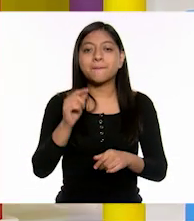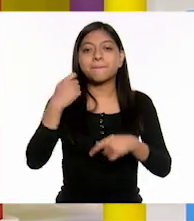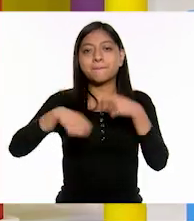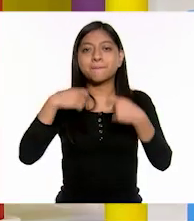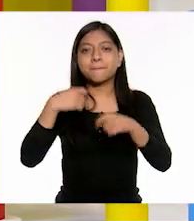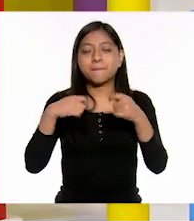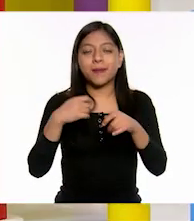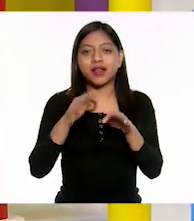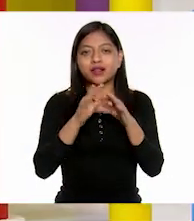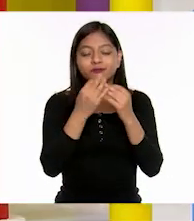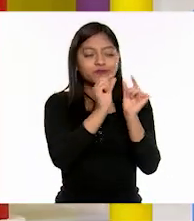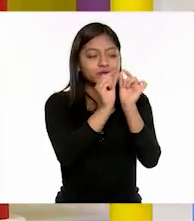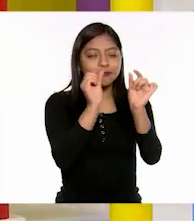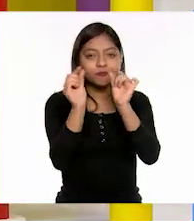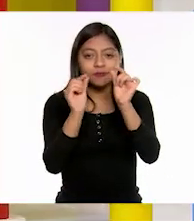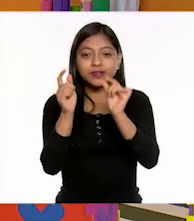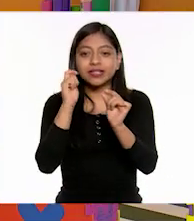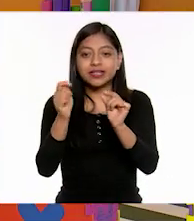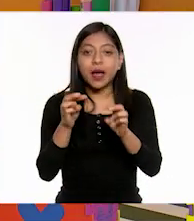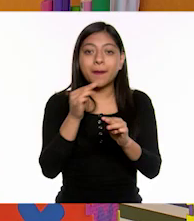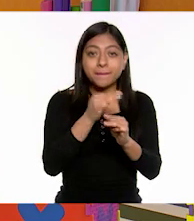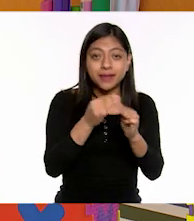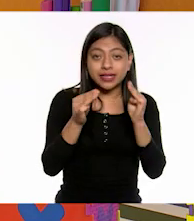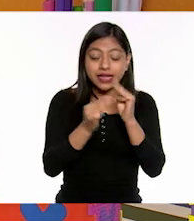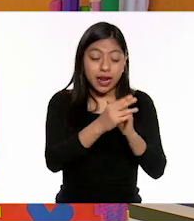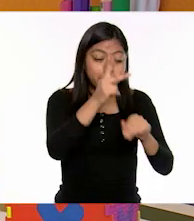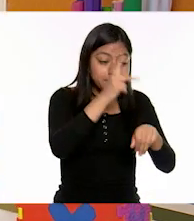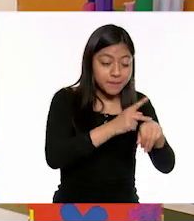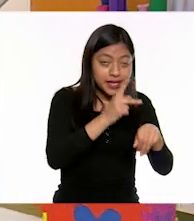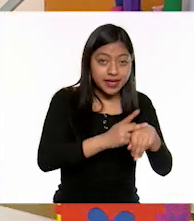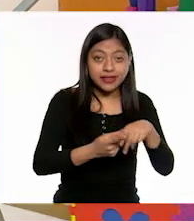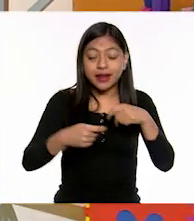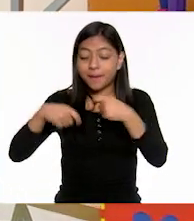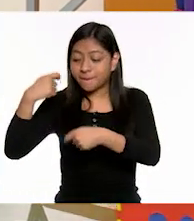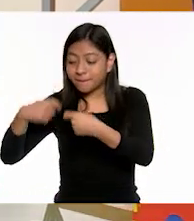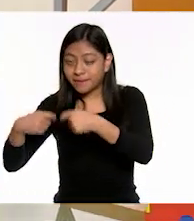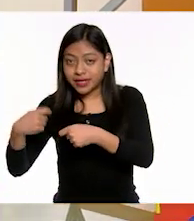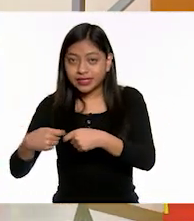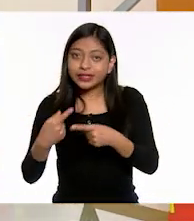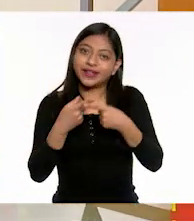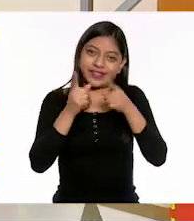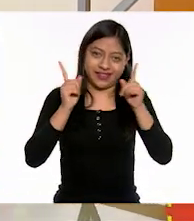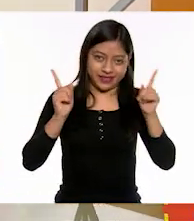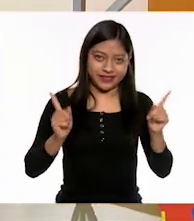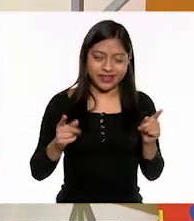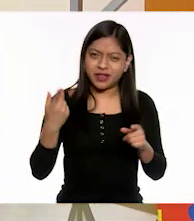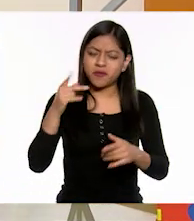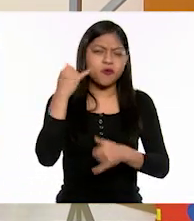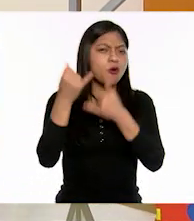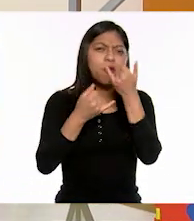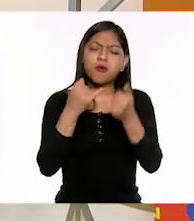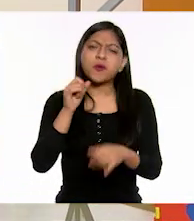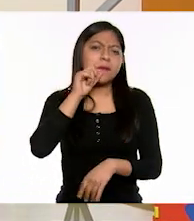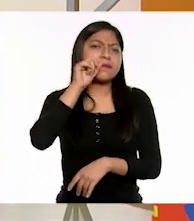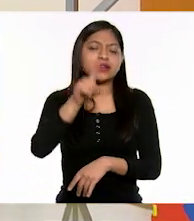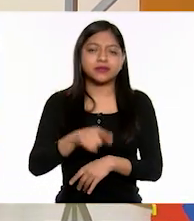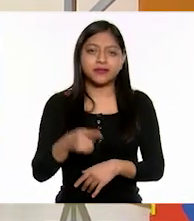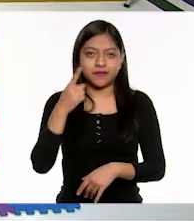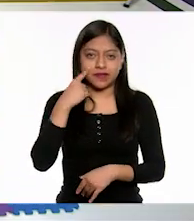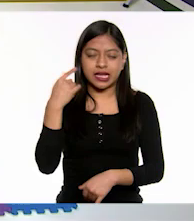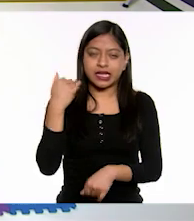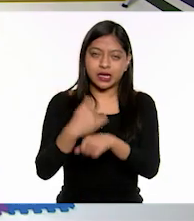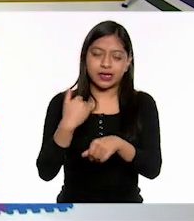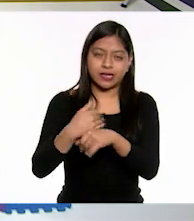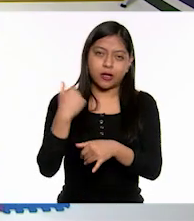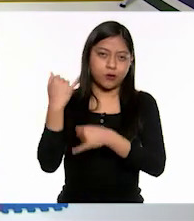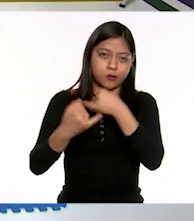podemos como su diseño y sus materiales pues cambian verdadero a ver vamos a hacer un intento a ver si nos sale